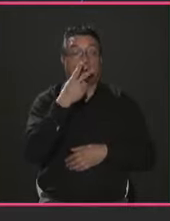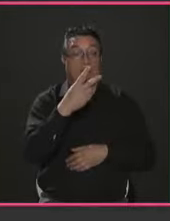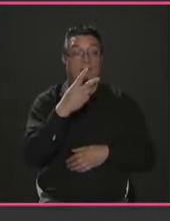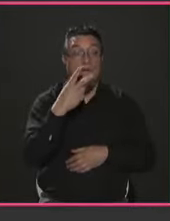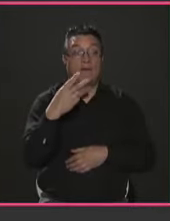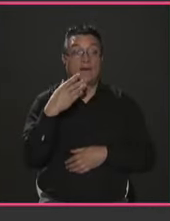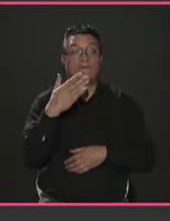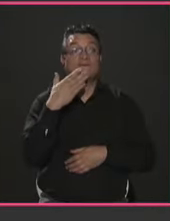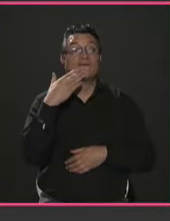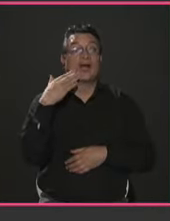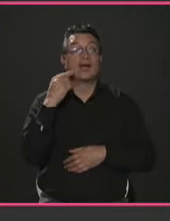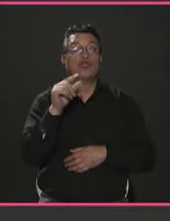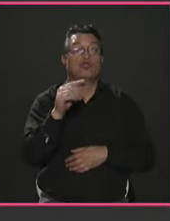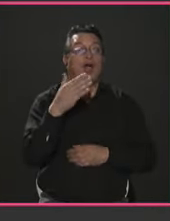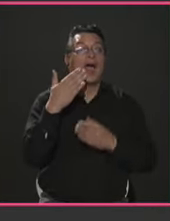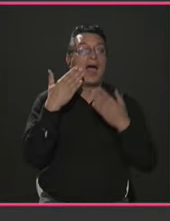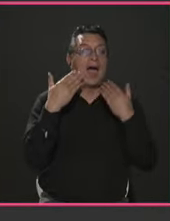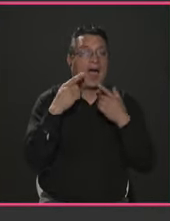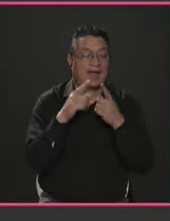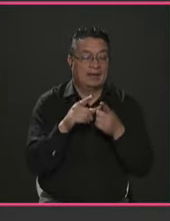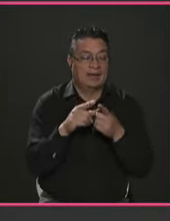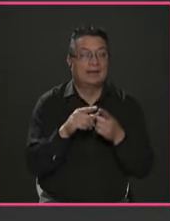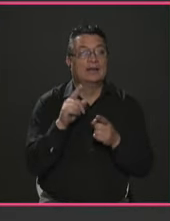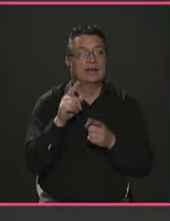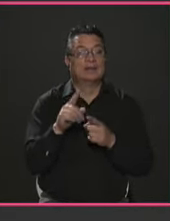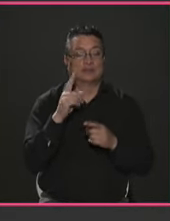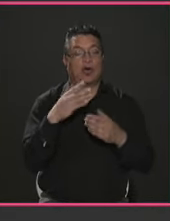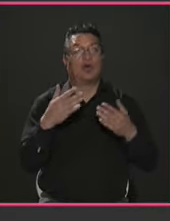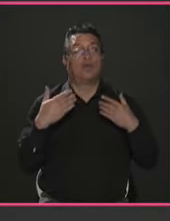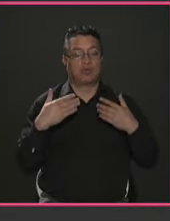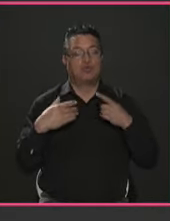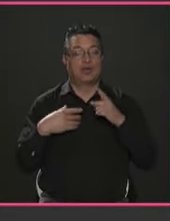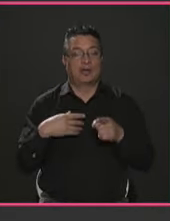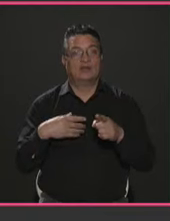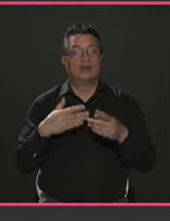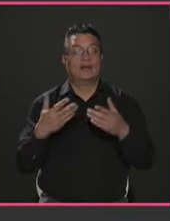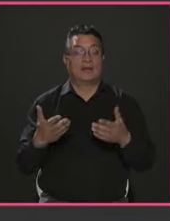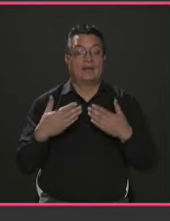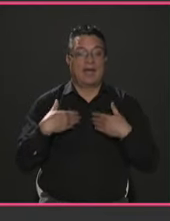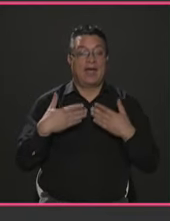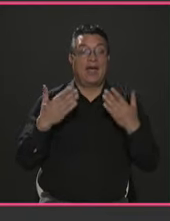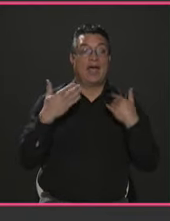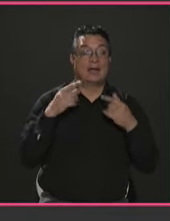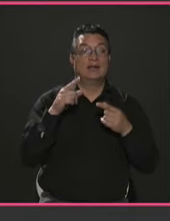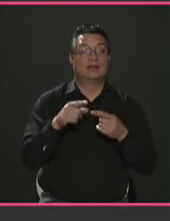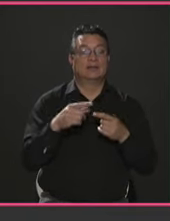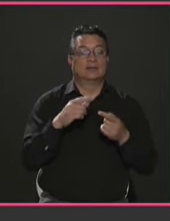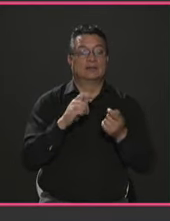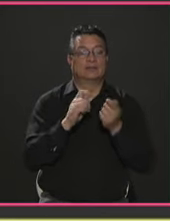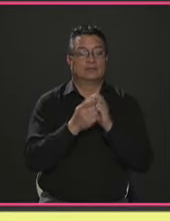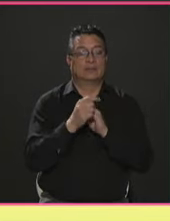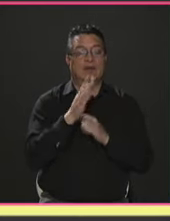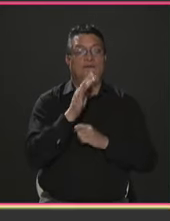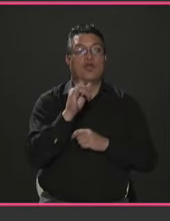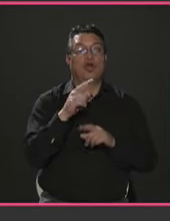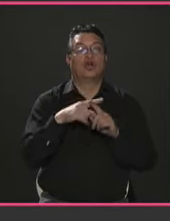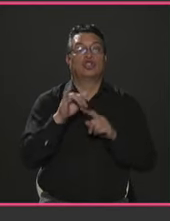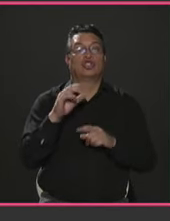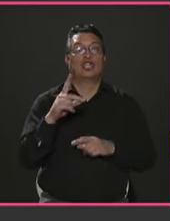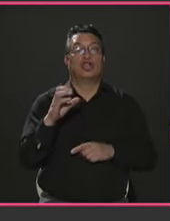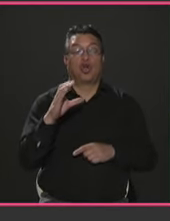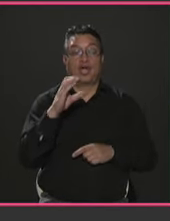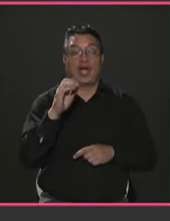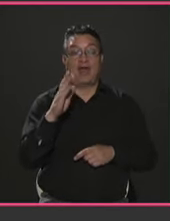blanco y eso es aire es porque eso se supone que hagan los pulmones que reciban aire y que lo intercambian el dióxido de carbono por el oxígeno